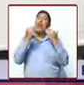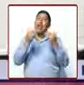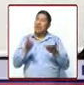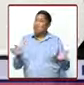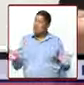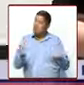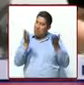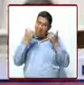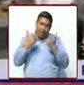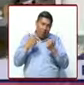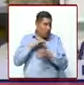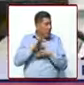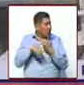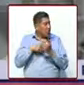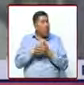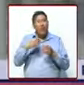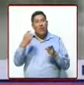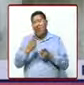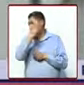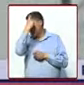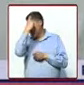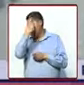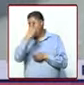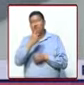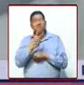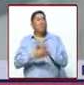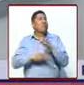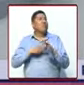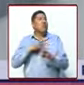bien, Toñito. Todo el éxito del mundo.